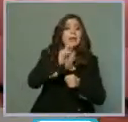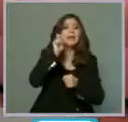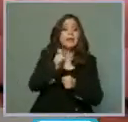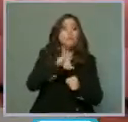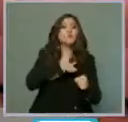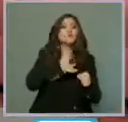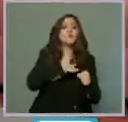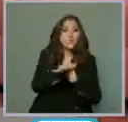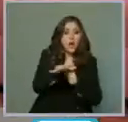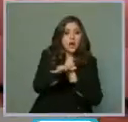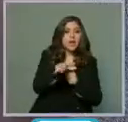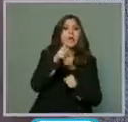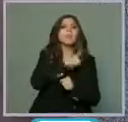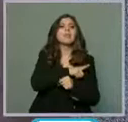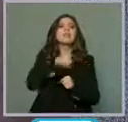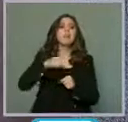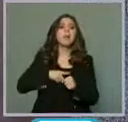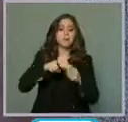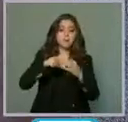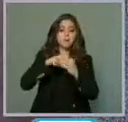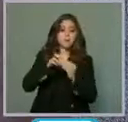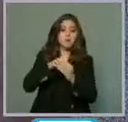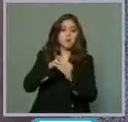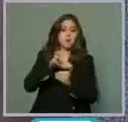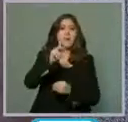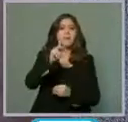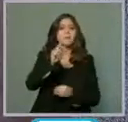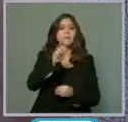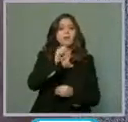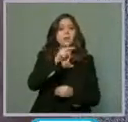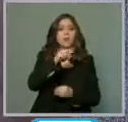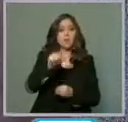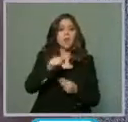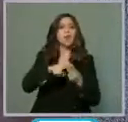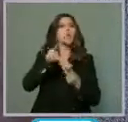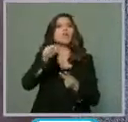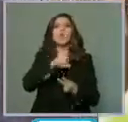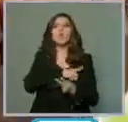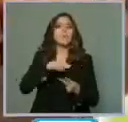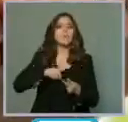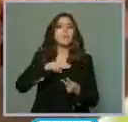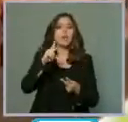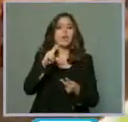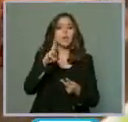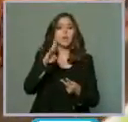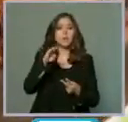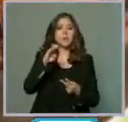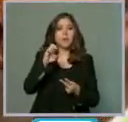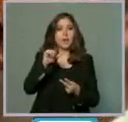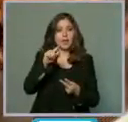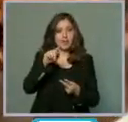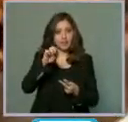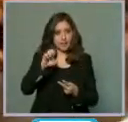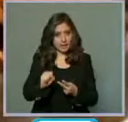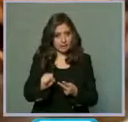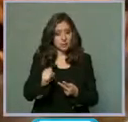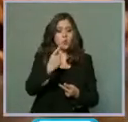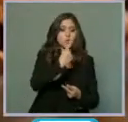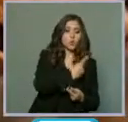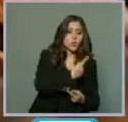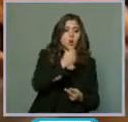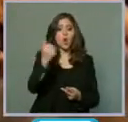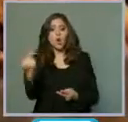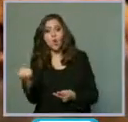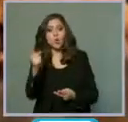son los que tengan pezuña y que sean rumiantes. Pero no pueden ser una u otra, sino tienen que ser los dos en su conjunto. Entonces, por